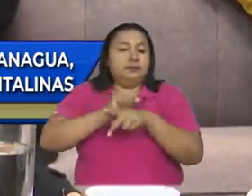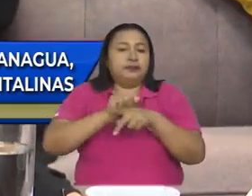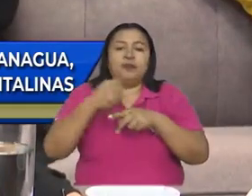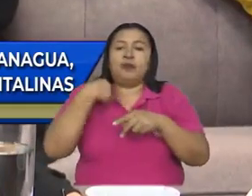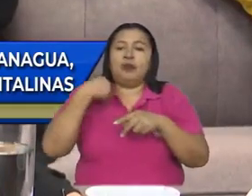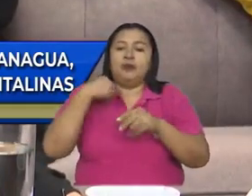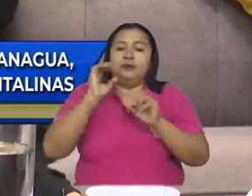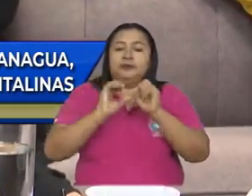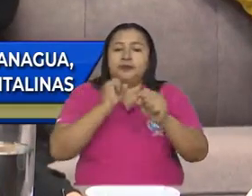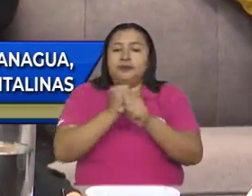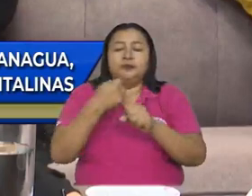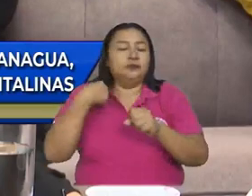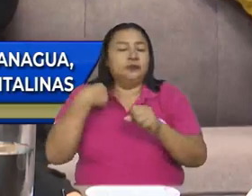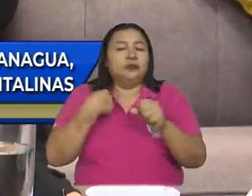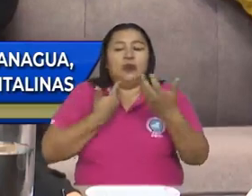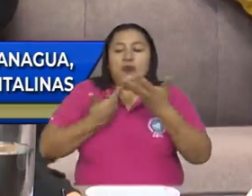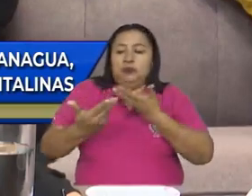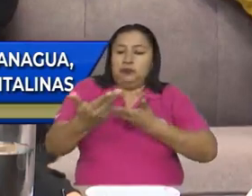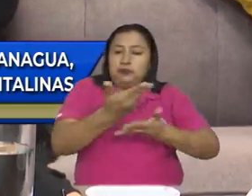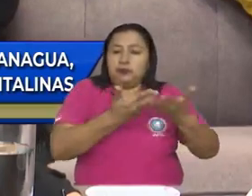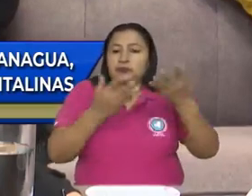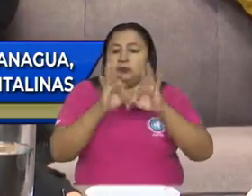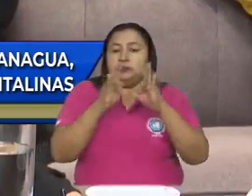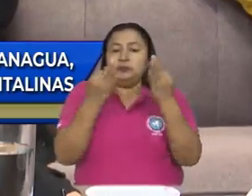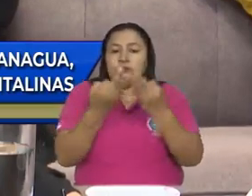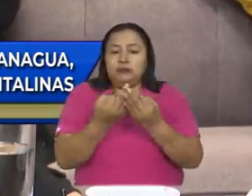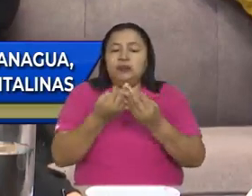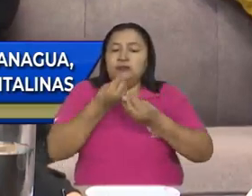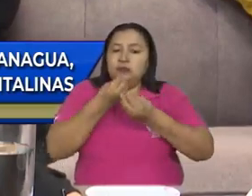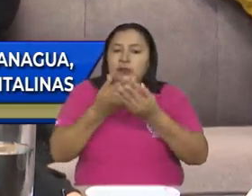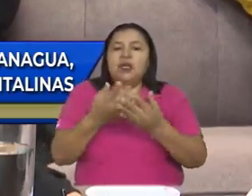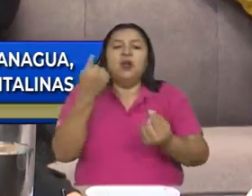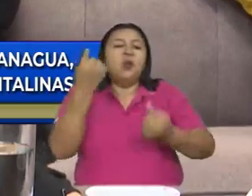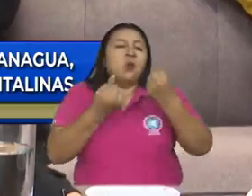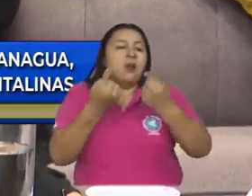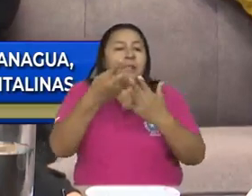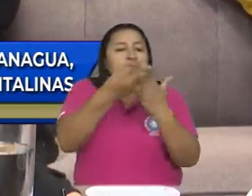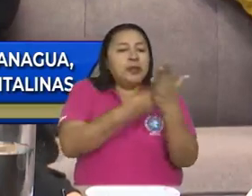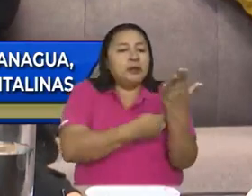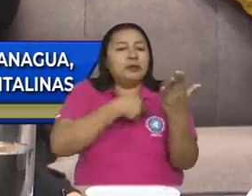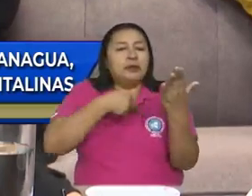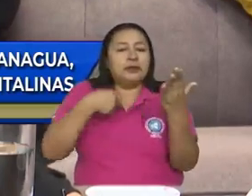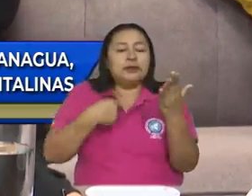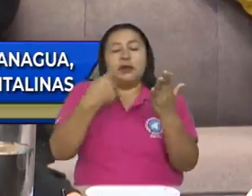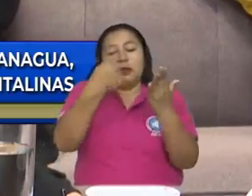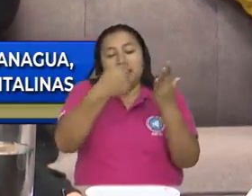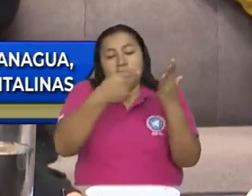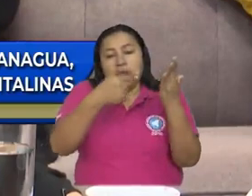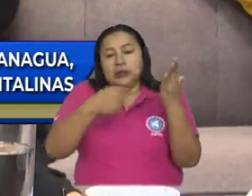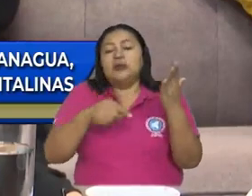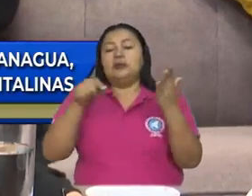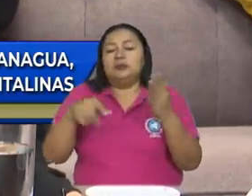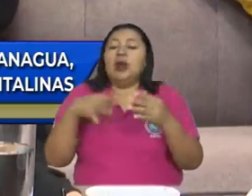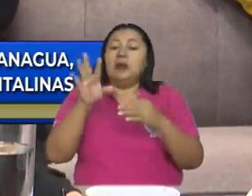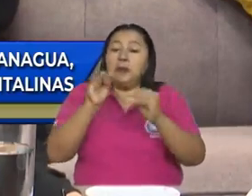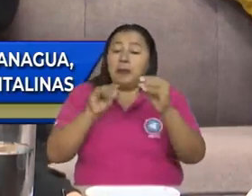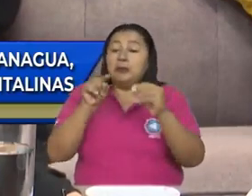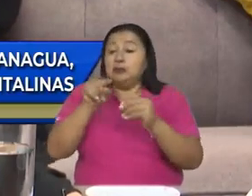los años, de compartir con la familia qué proyectos se van a venir realizando y así, bueno, a través